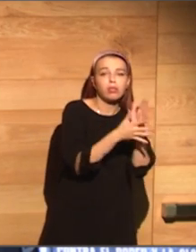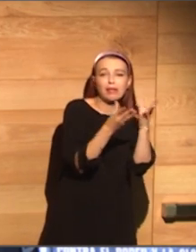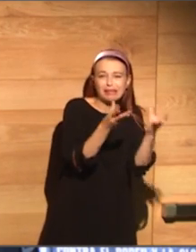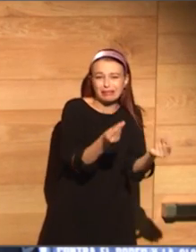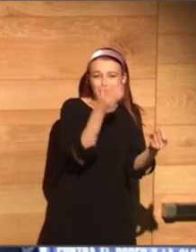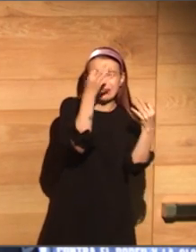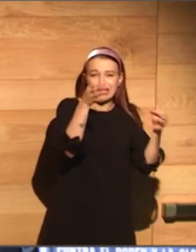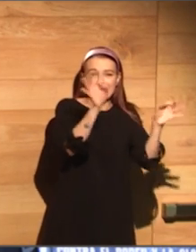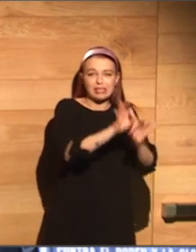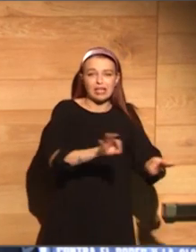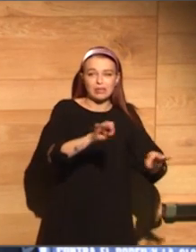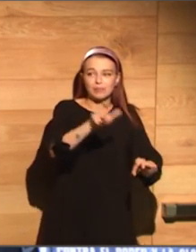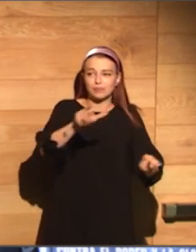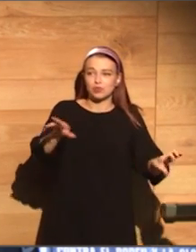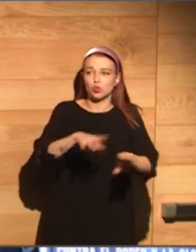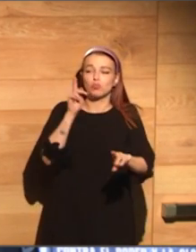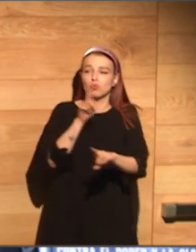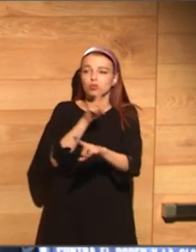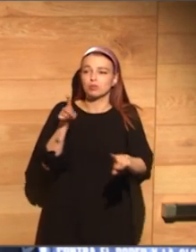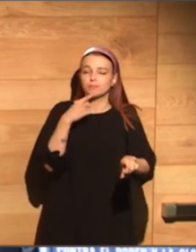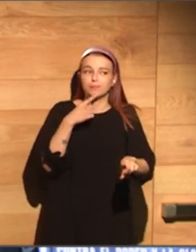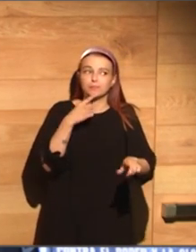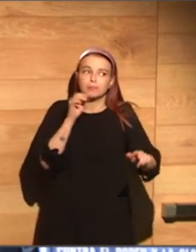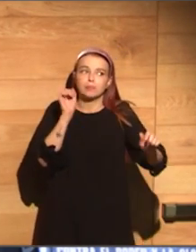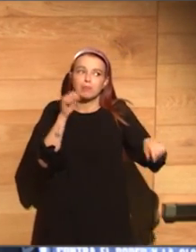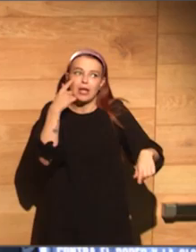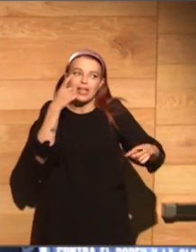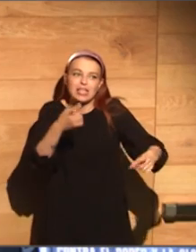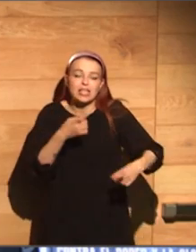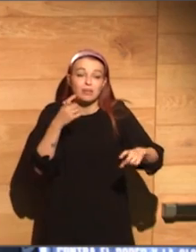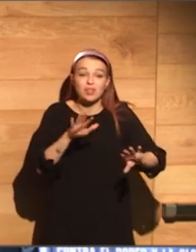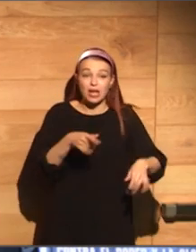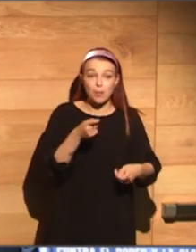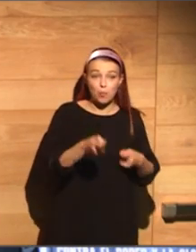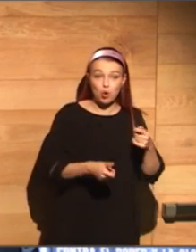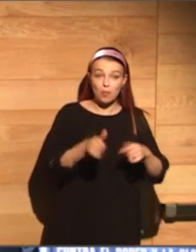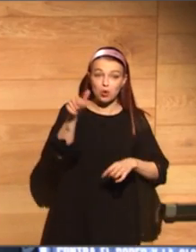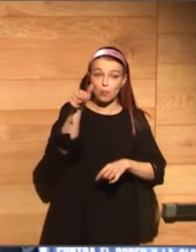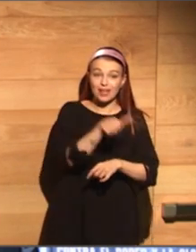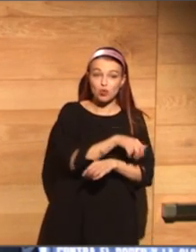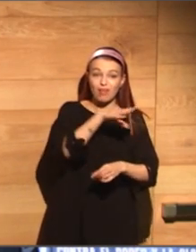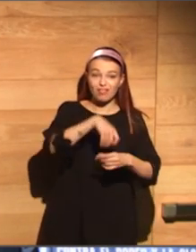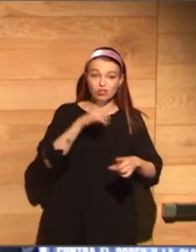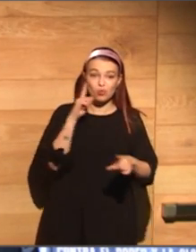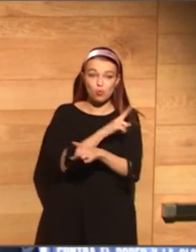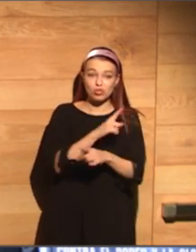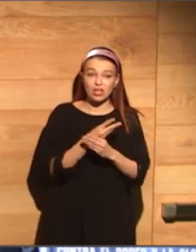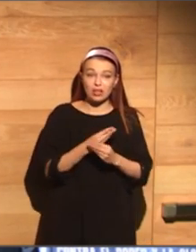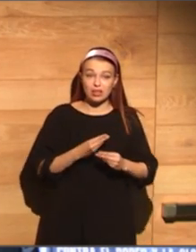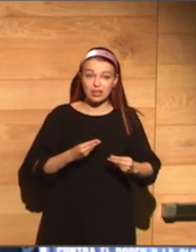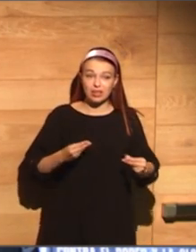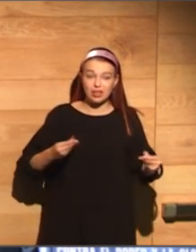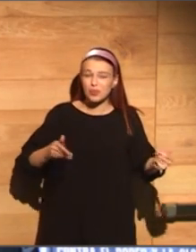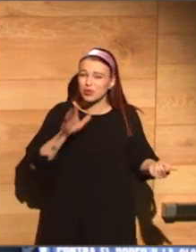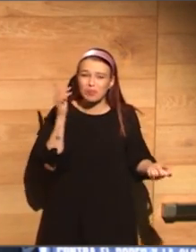tiramos. De manera que se fue deshaciendo de la música en gran medida y que en estas películas no la tiene en absoluto, porque es una herramienta que ni